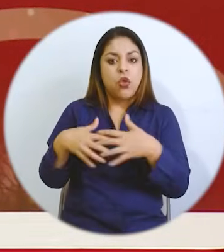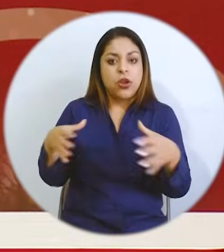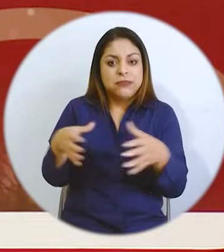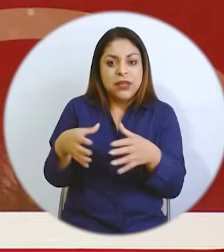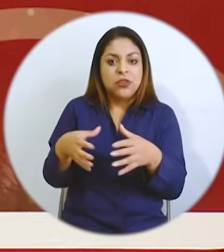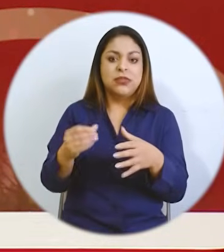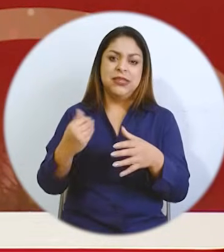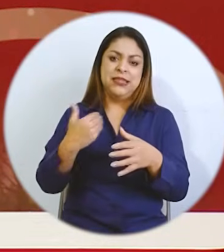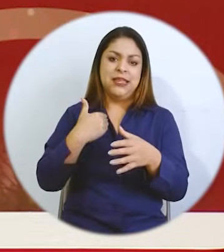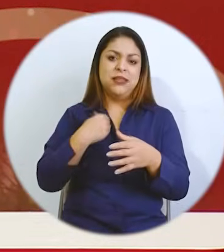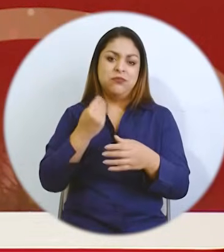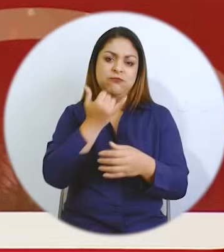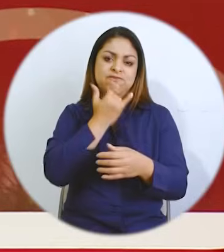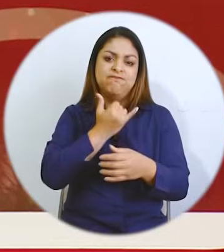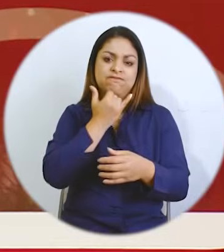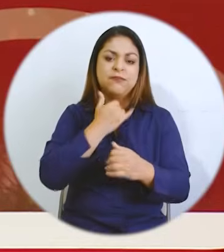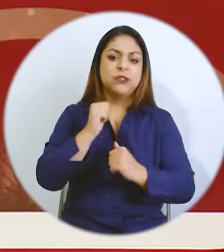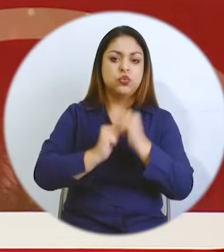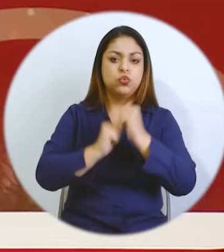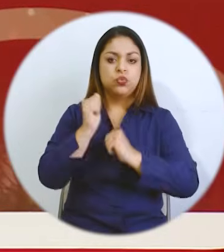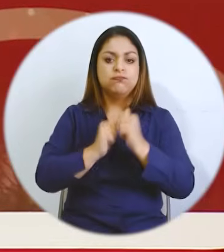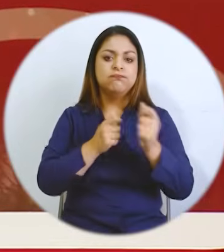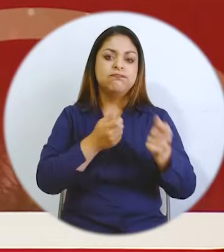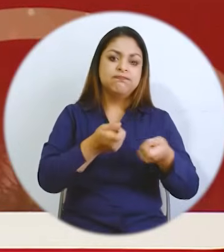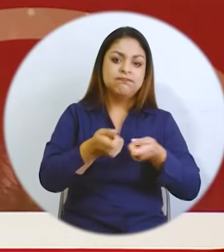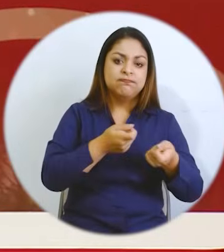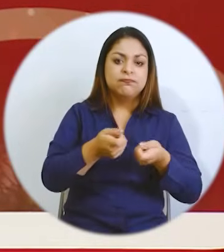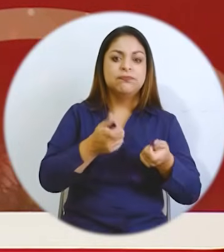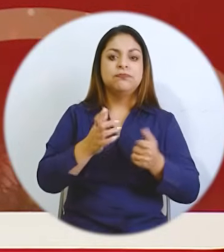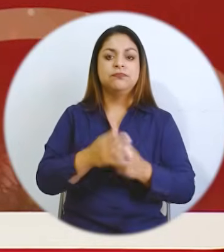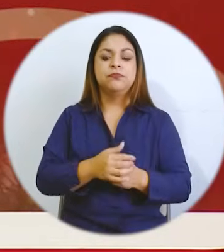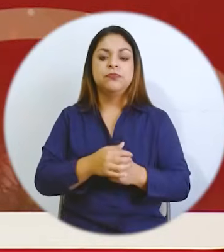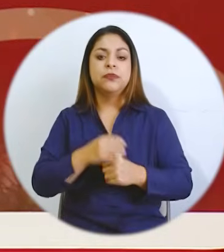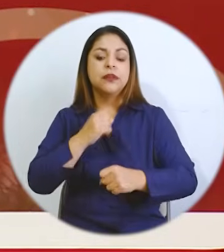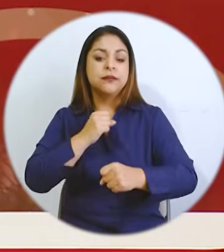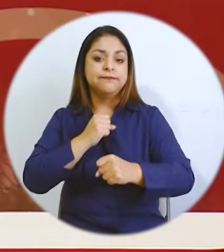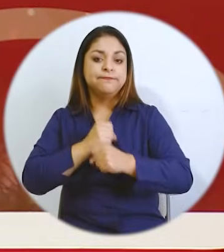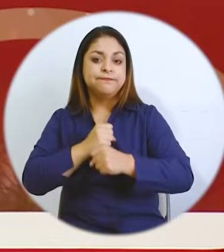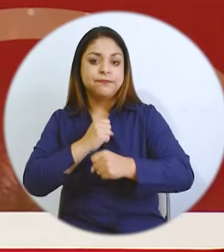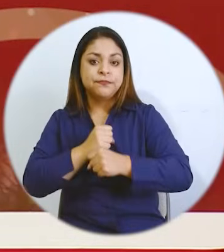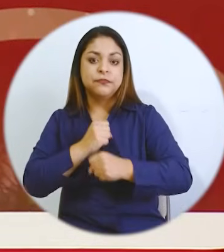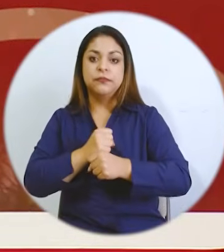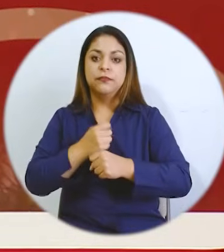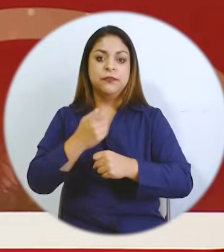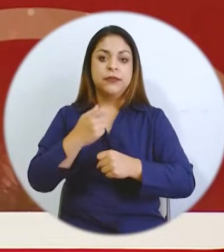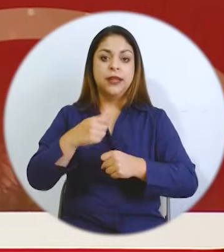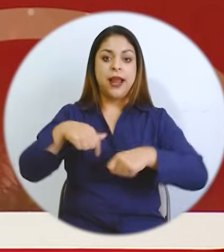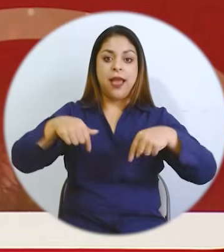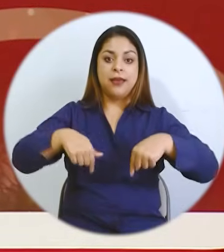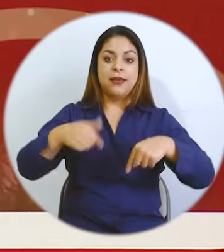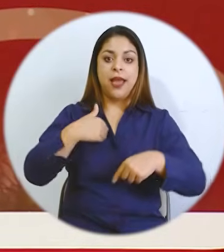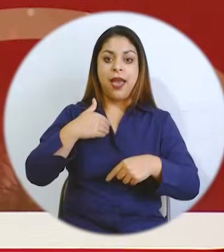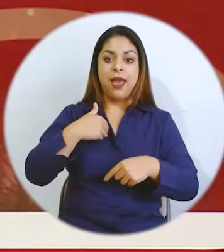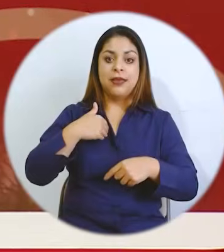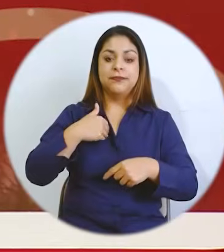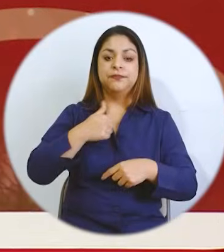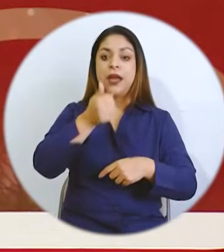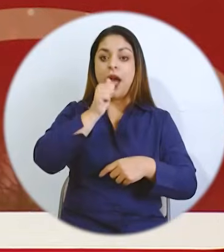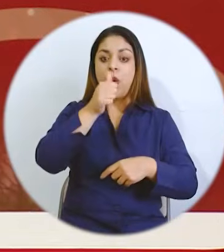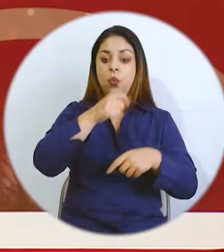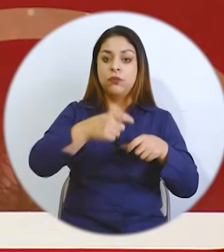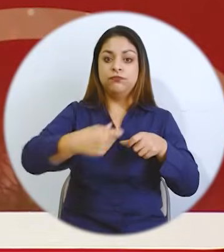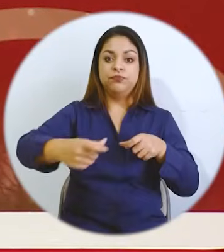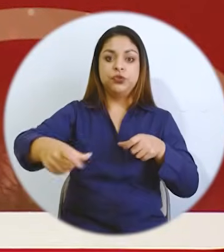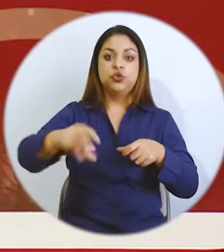tienen muchas deficiencias estructurales a nivel administrativo, a nivel operativo. Tenemos acueductos en este país que ni